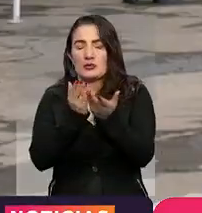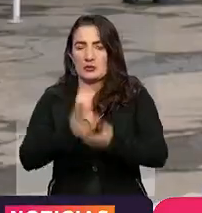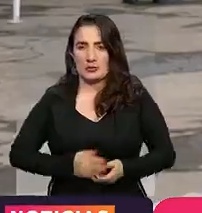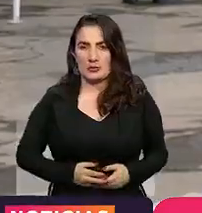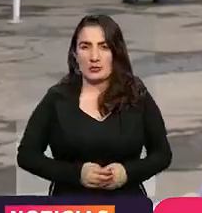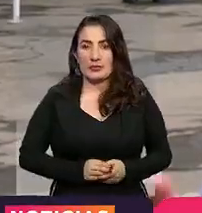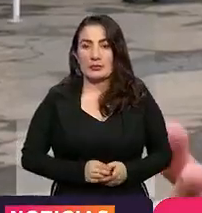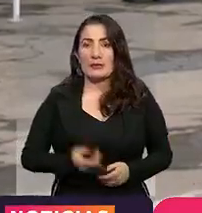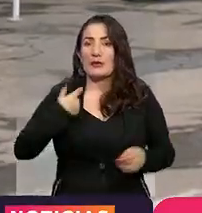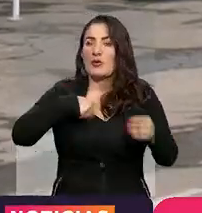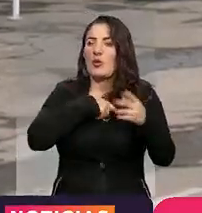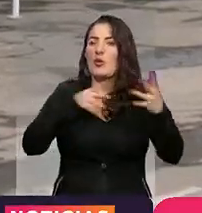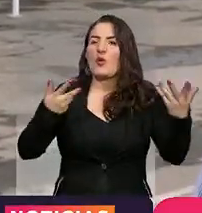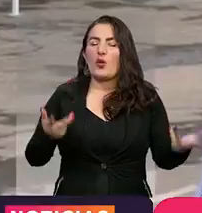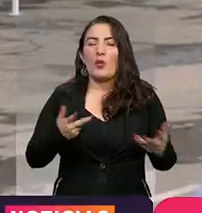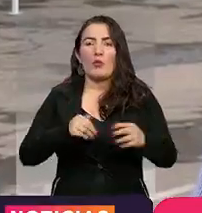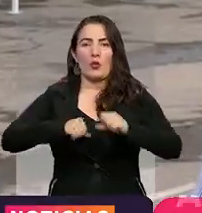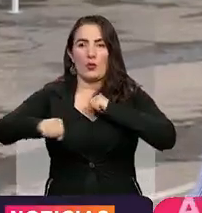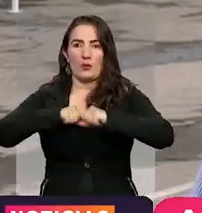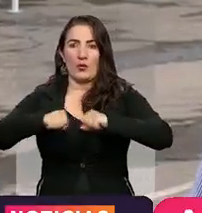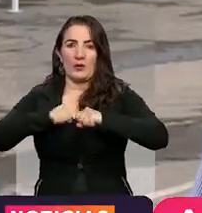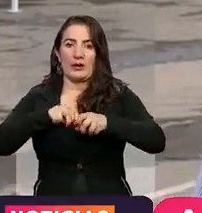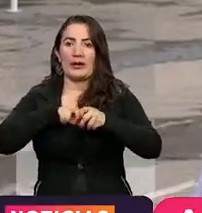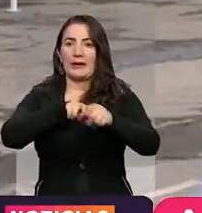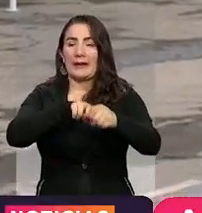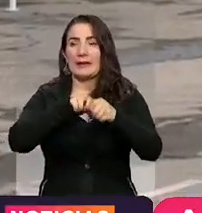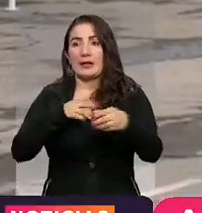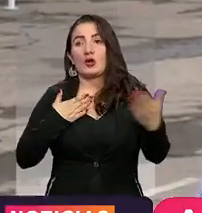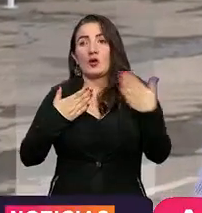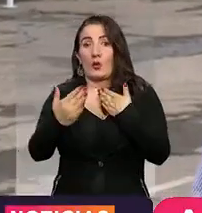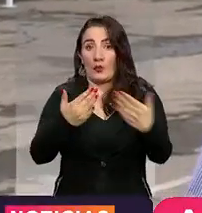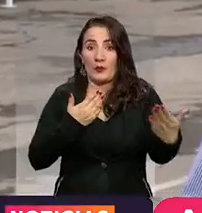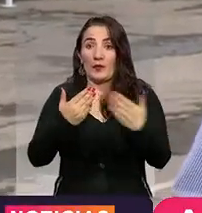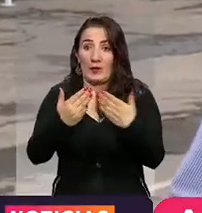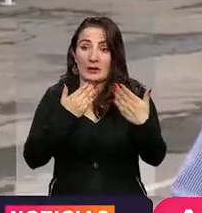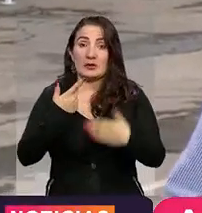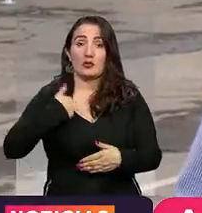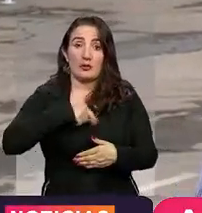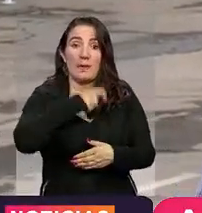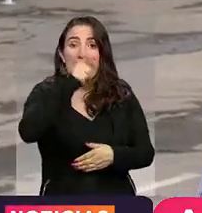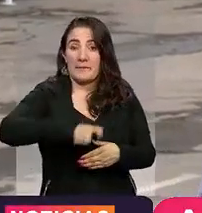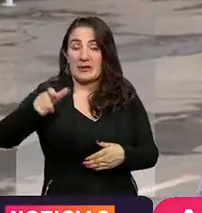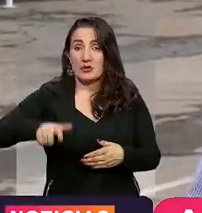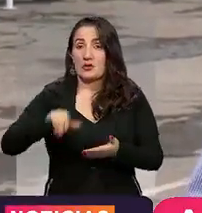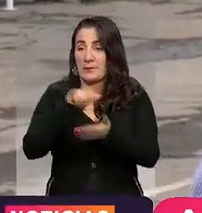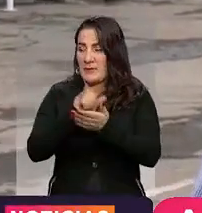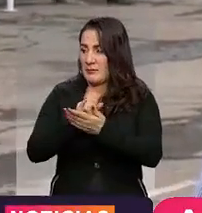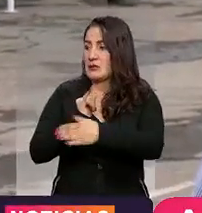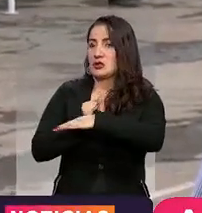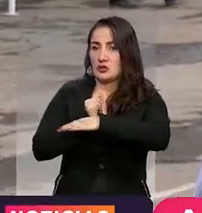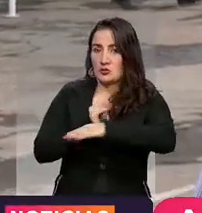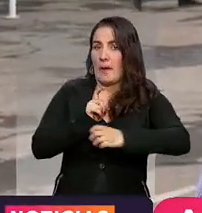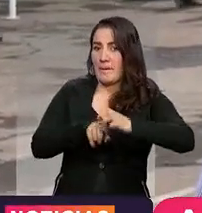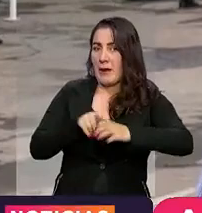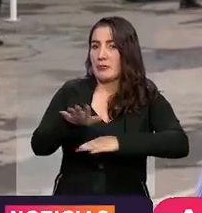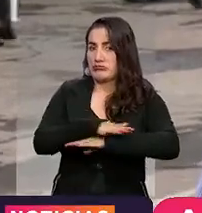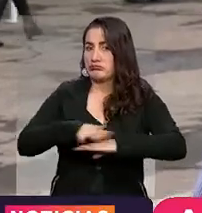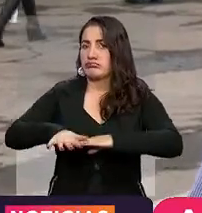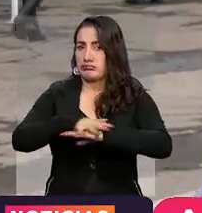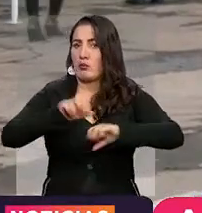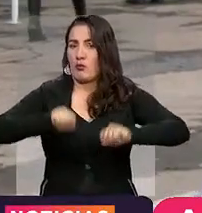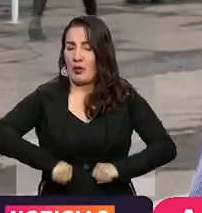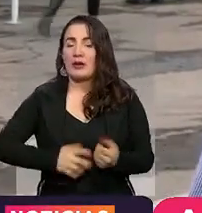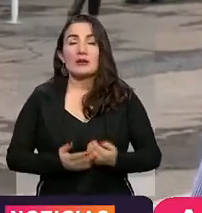realizan. Nosotros funcionamos bajo movilidad de confianza, es decir, solamente personas de la misma institución pueden registrarse dentro de la